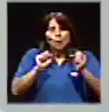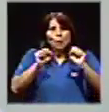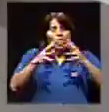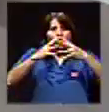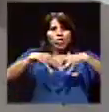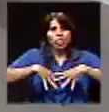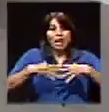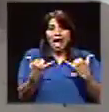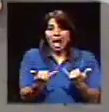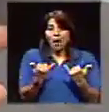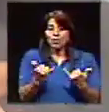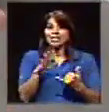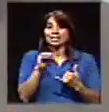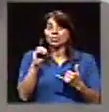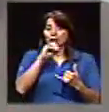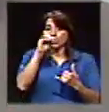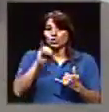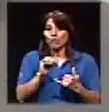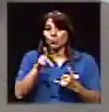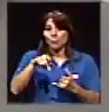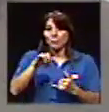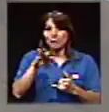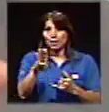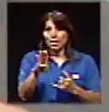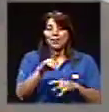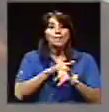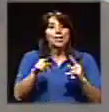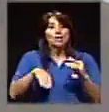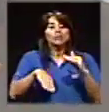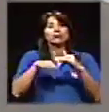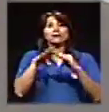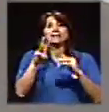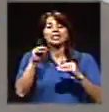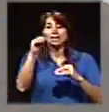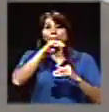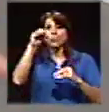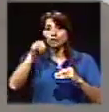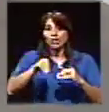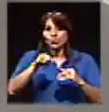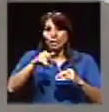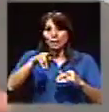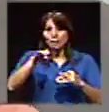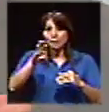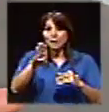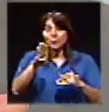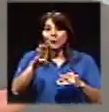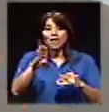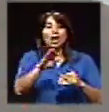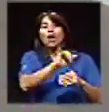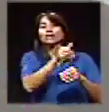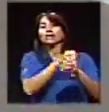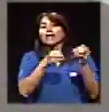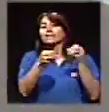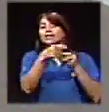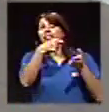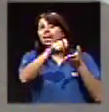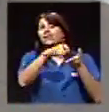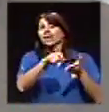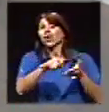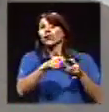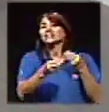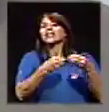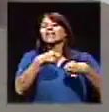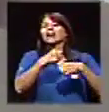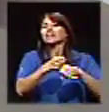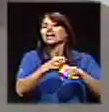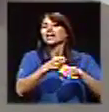llegue al 60% del PIB, las agencias calificadoras le hacen un check a Costa Rica, le hacen una X, le ponen una X y dicen, ojo, y